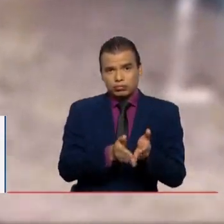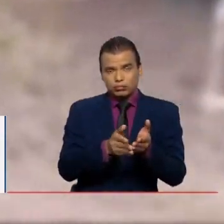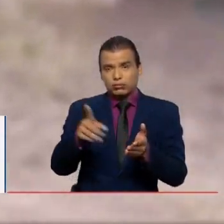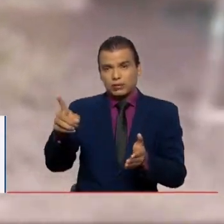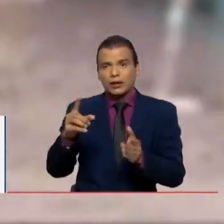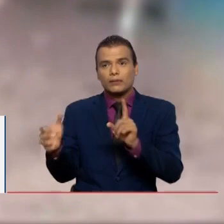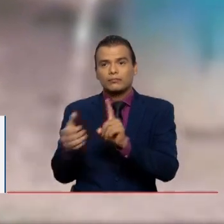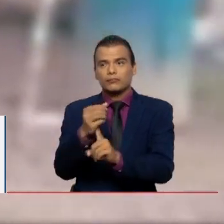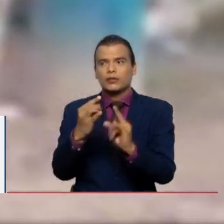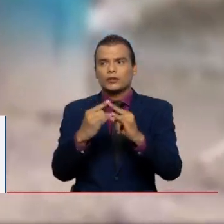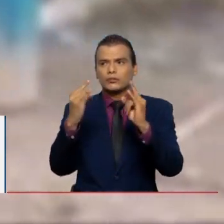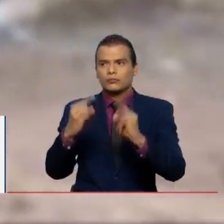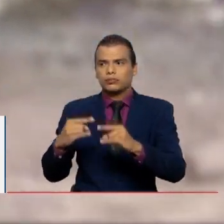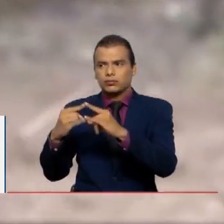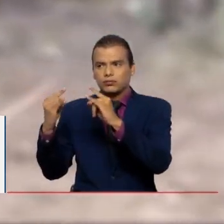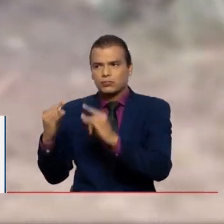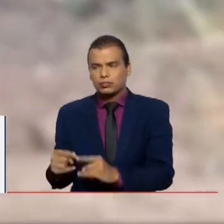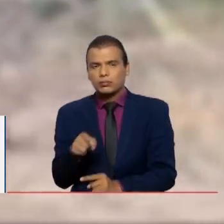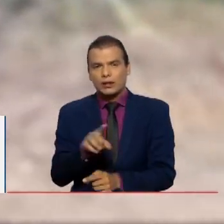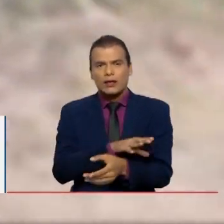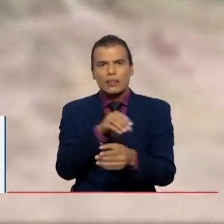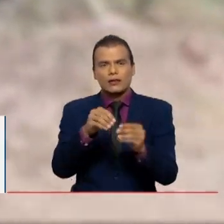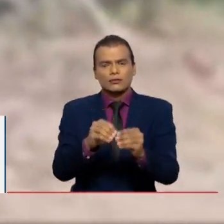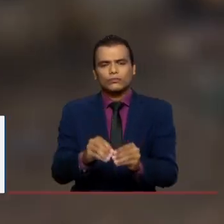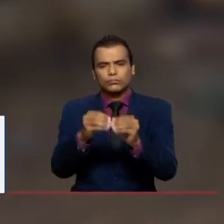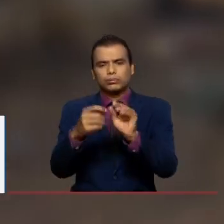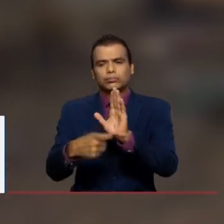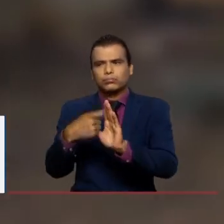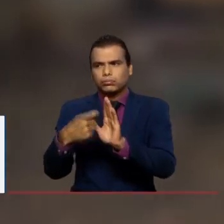pasta de base de coca y